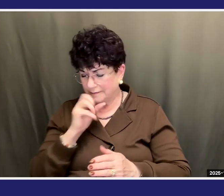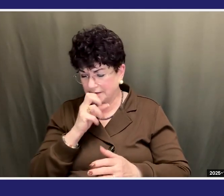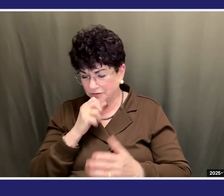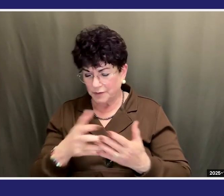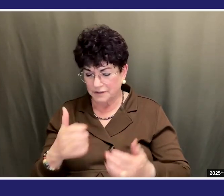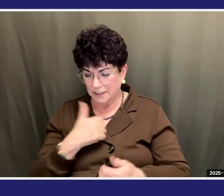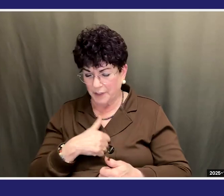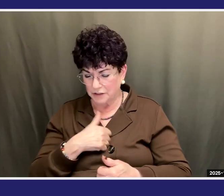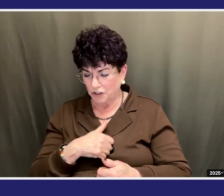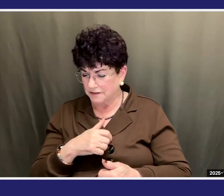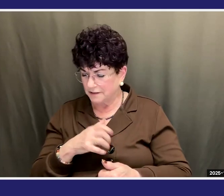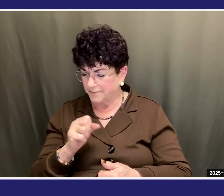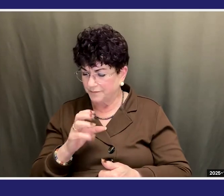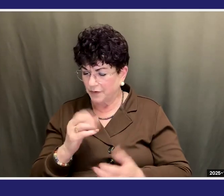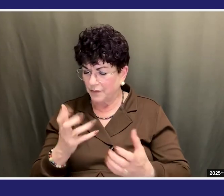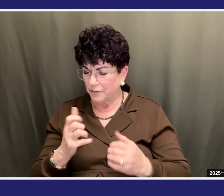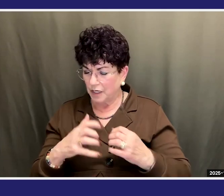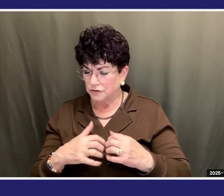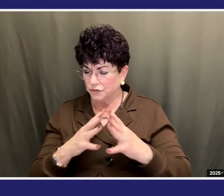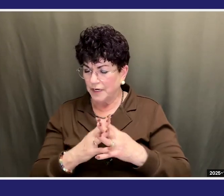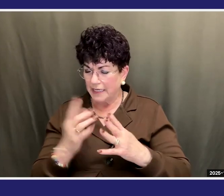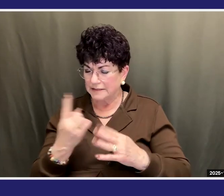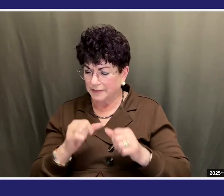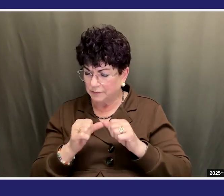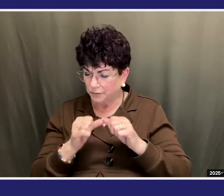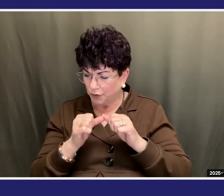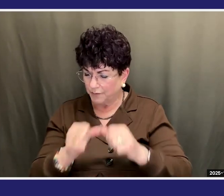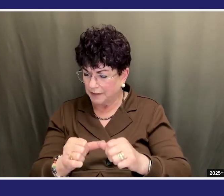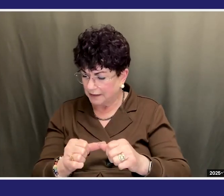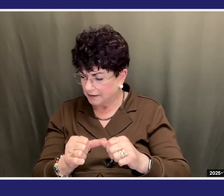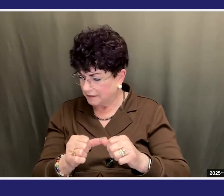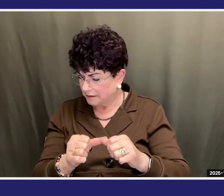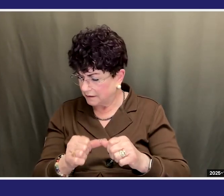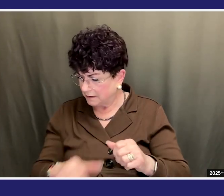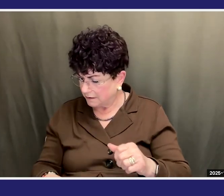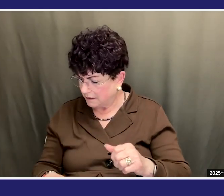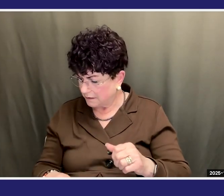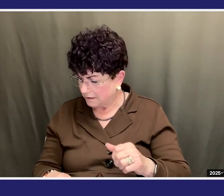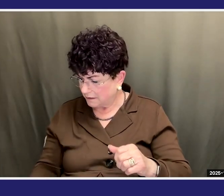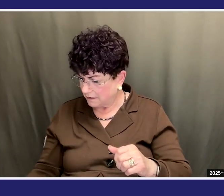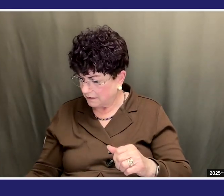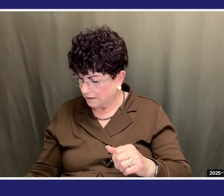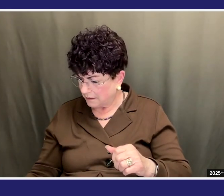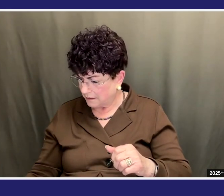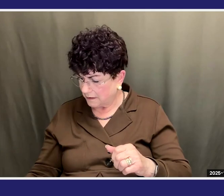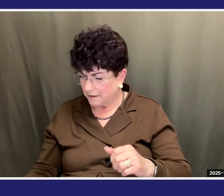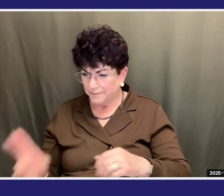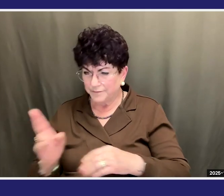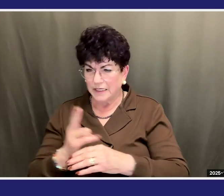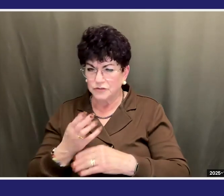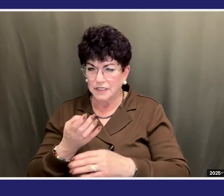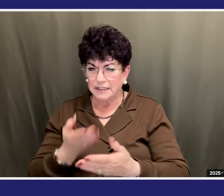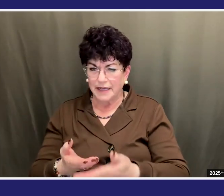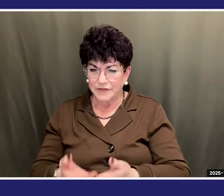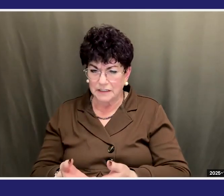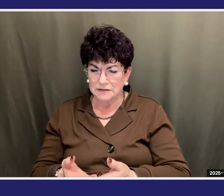estable para estos proyectos de CRDP, que son prácticas basadas en la evidencia definida por la comunidad que están